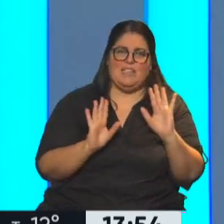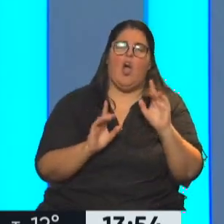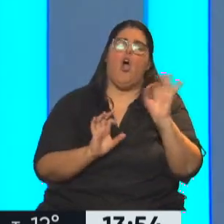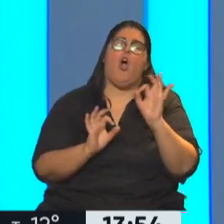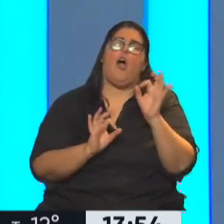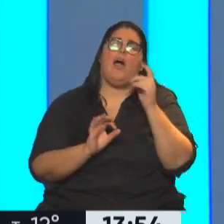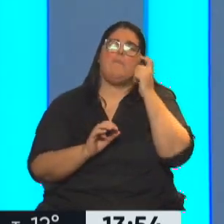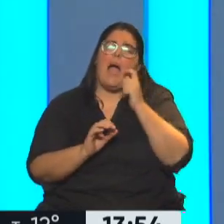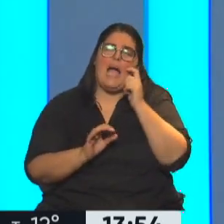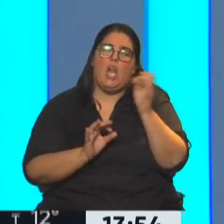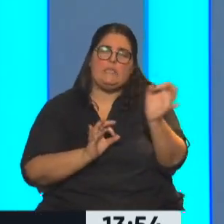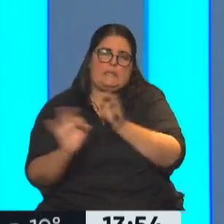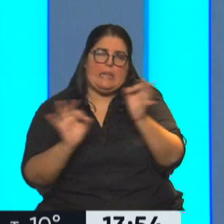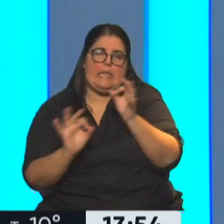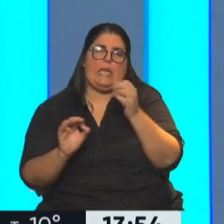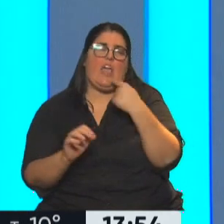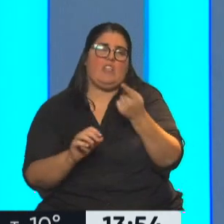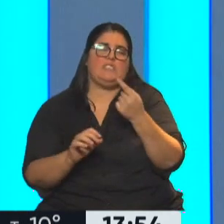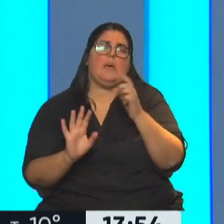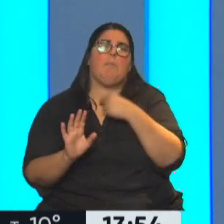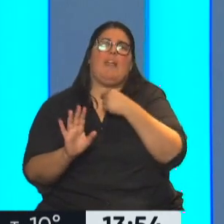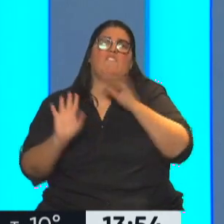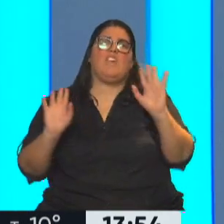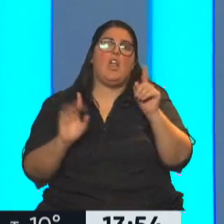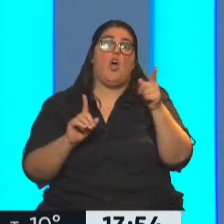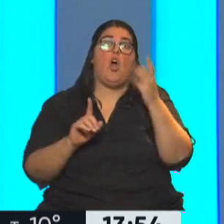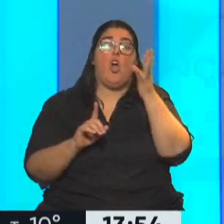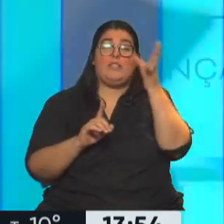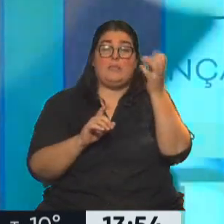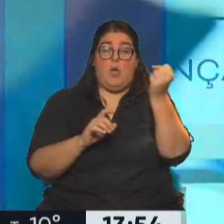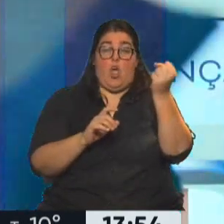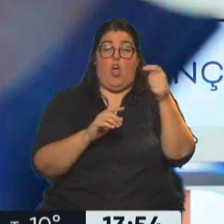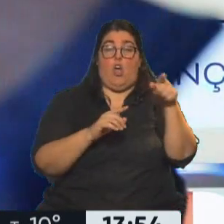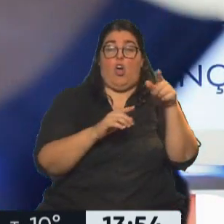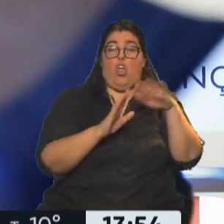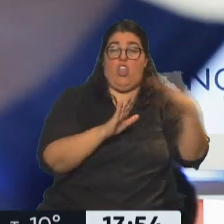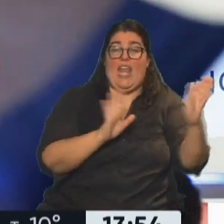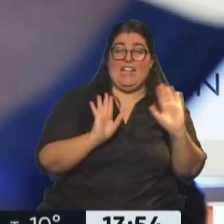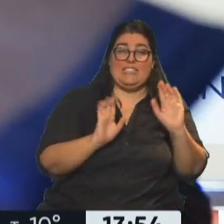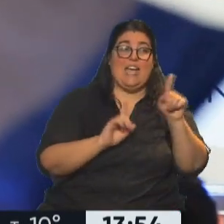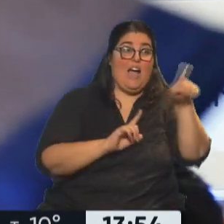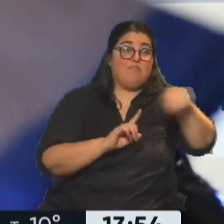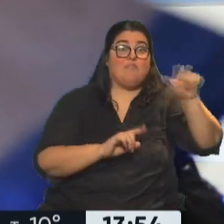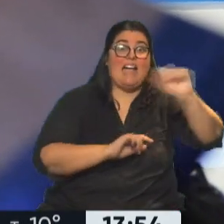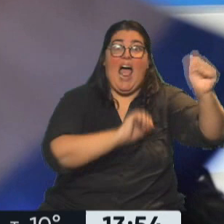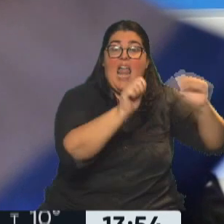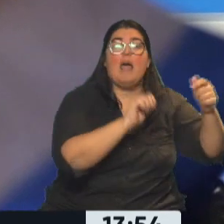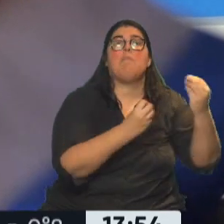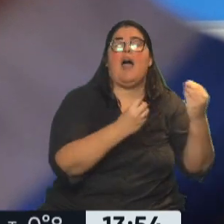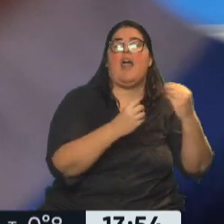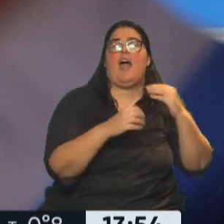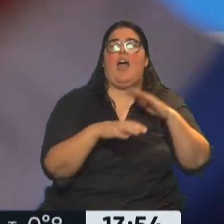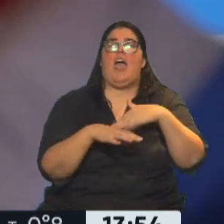del macronismo. Es decir, prefiero que gane un candidato de extrema derecha en determinadas circunscripciones para que la izquierda